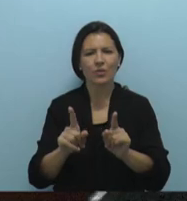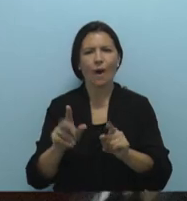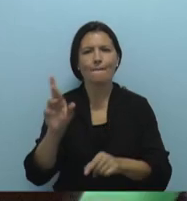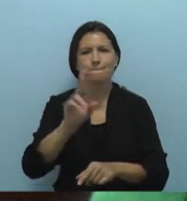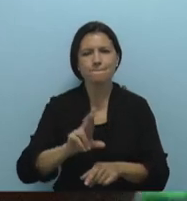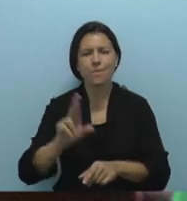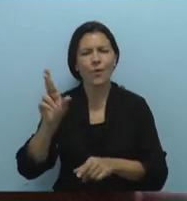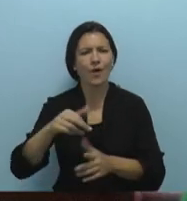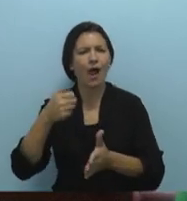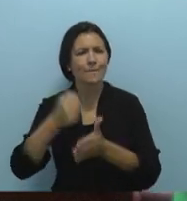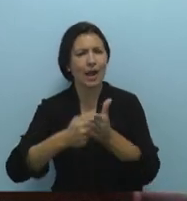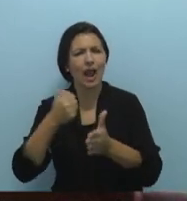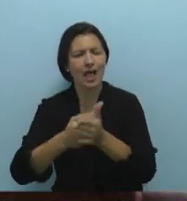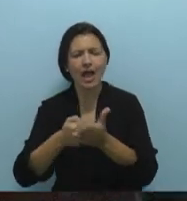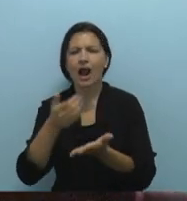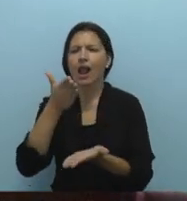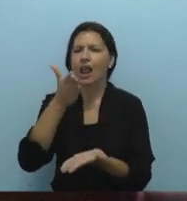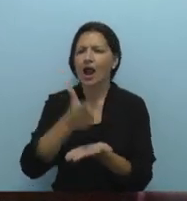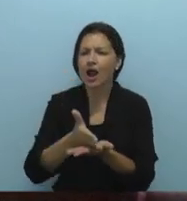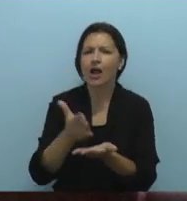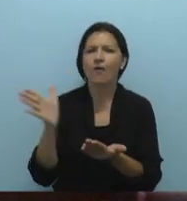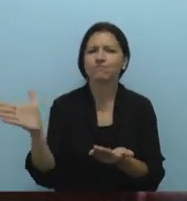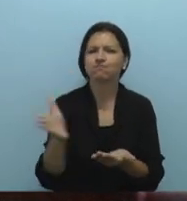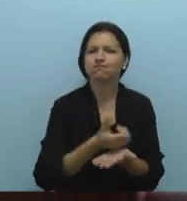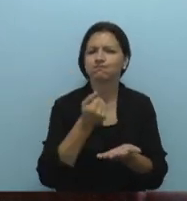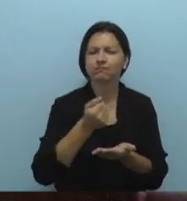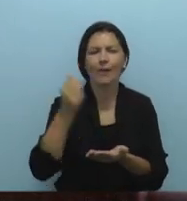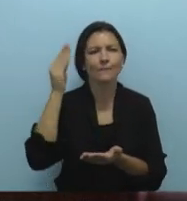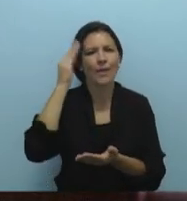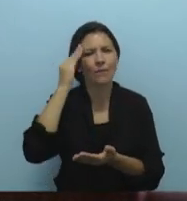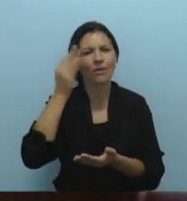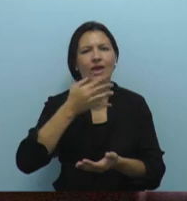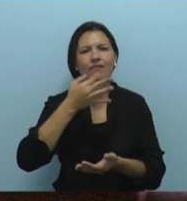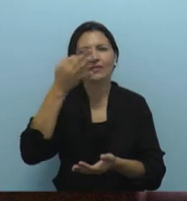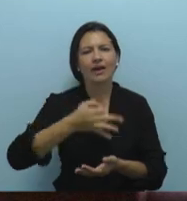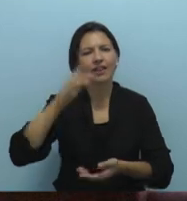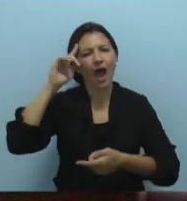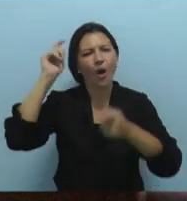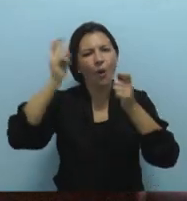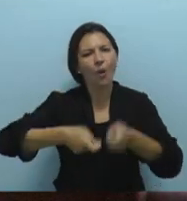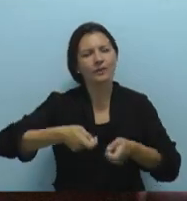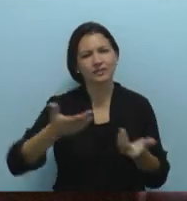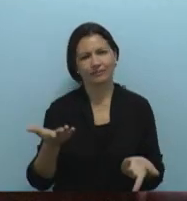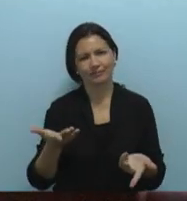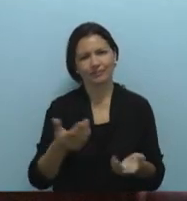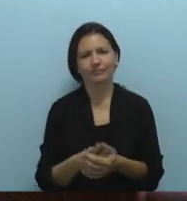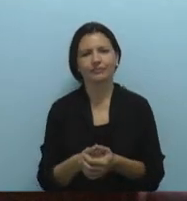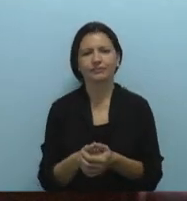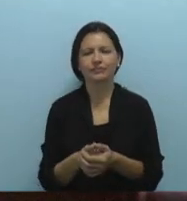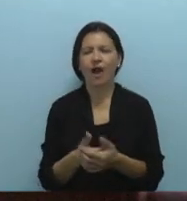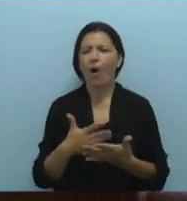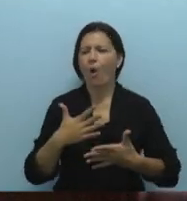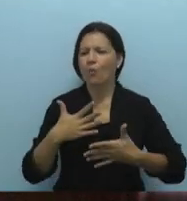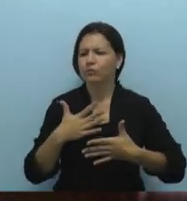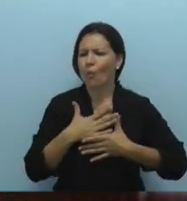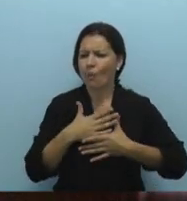mujeres luchando por derechos, la reivindicación de memoria, verdad y justicia con toda la fuerza de poner el